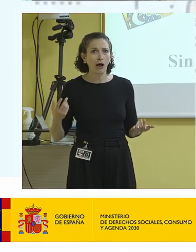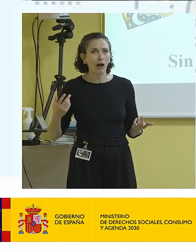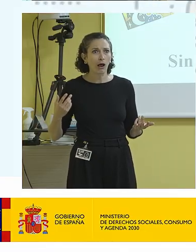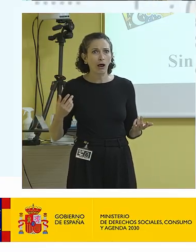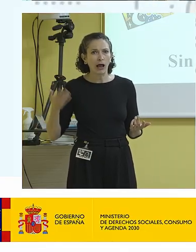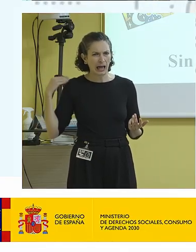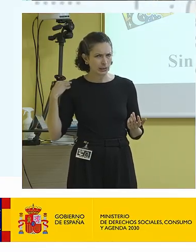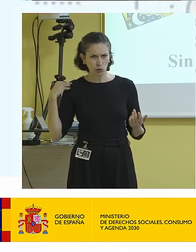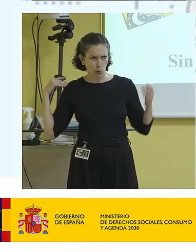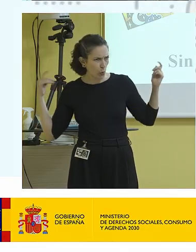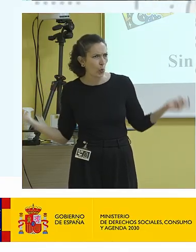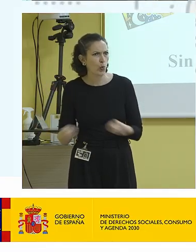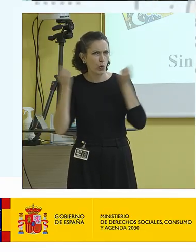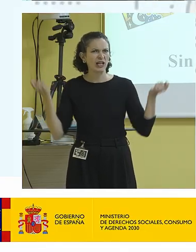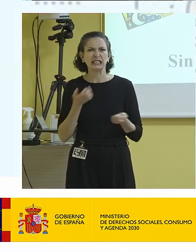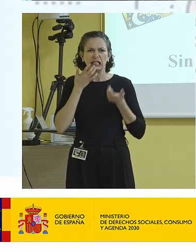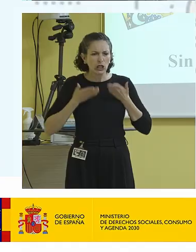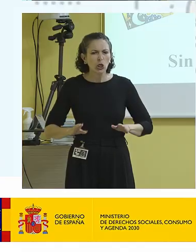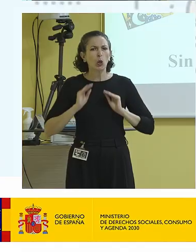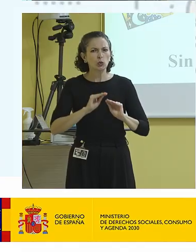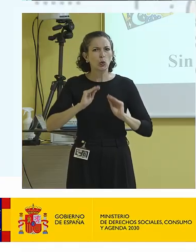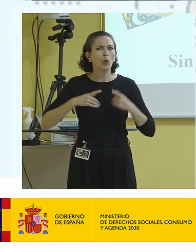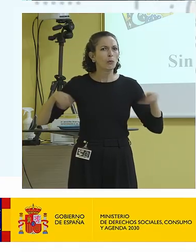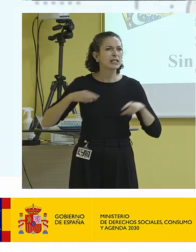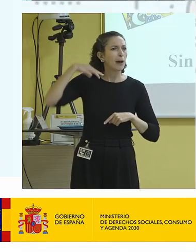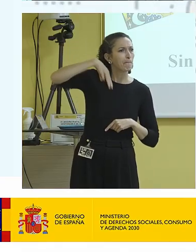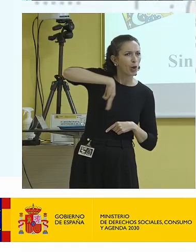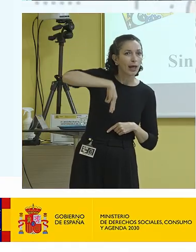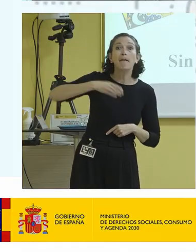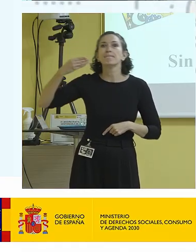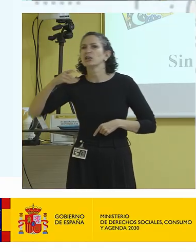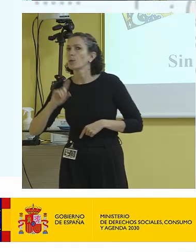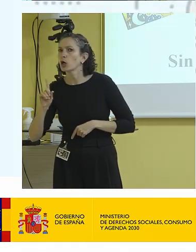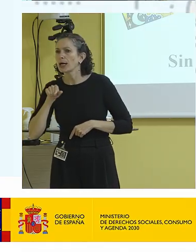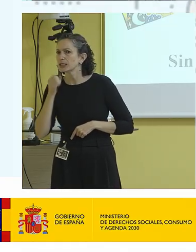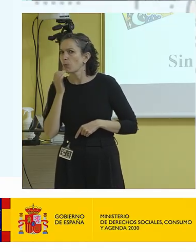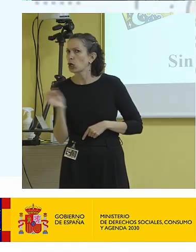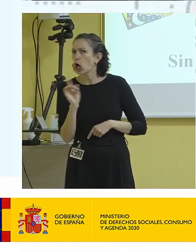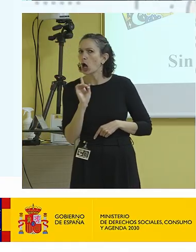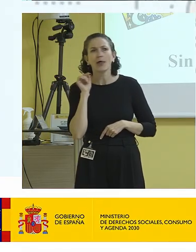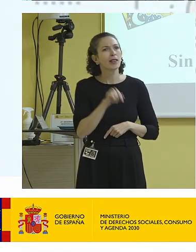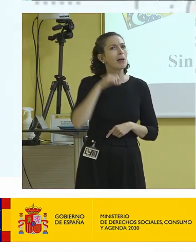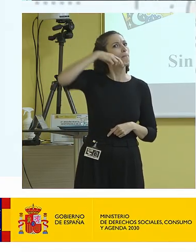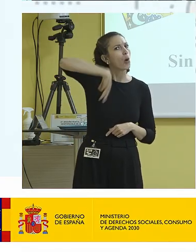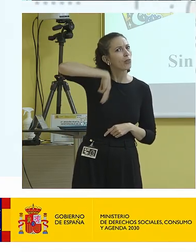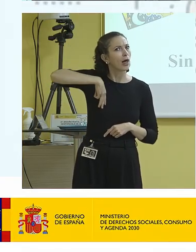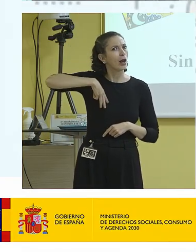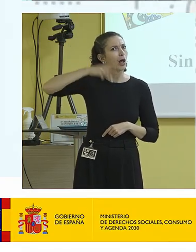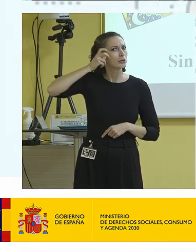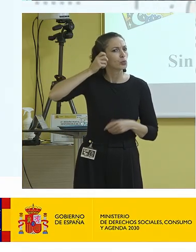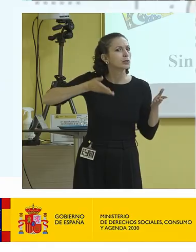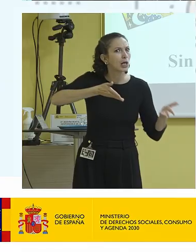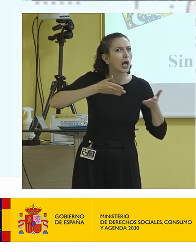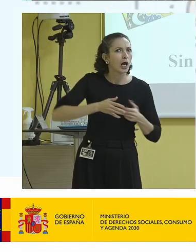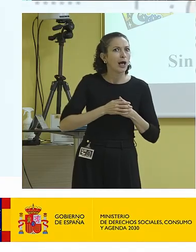época, fue un boom que decían, es que si pones a tu hijo Mozart, no Beethoven, ese no es bueno, tienes que ponerle a Mozart. Además,